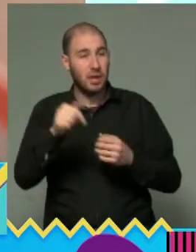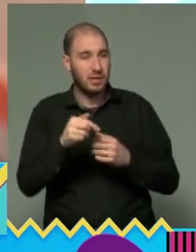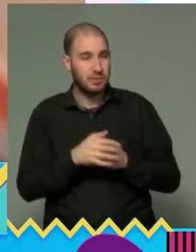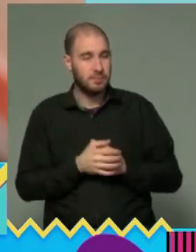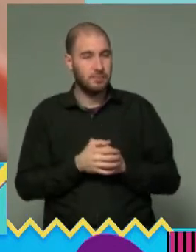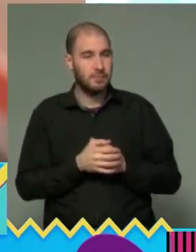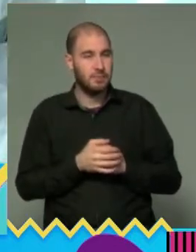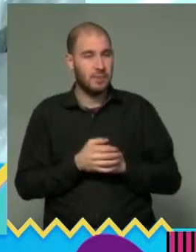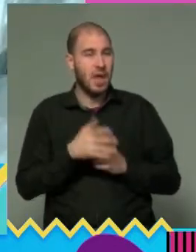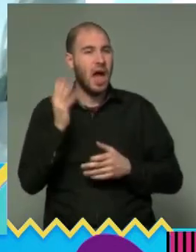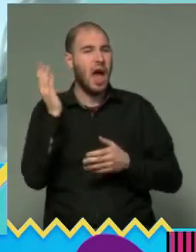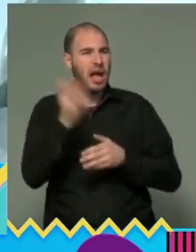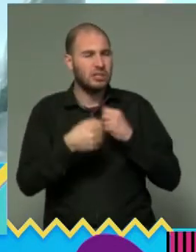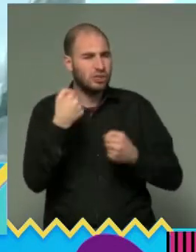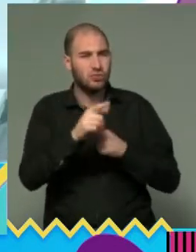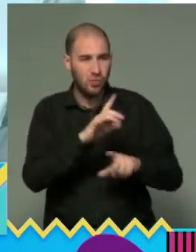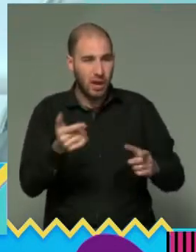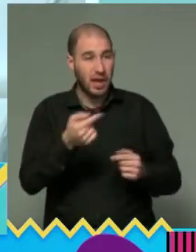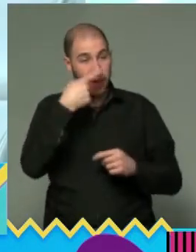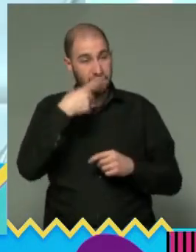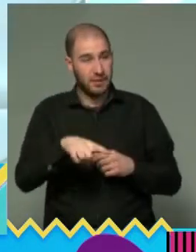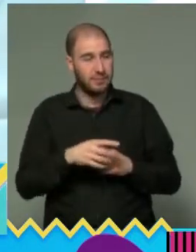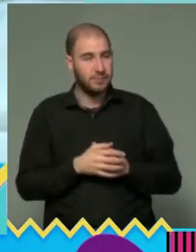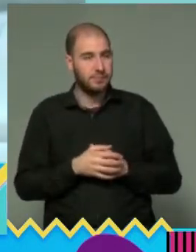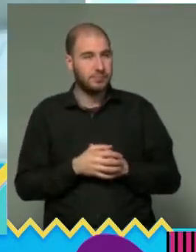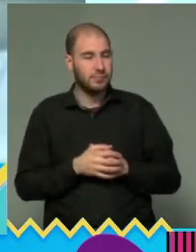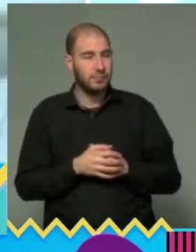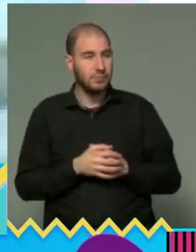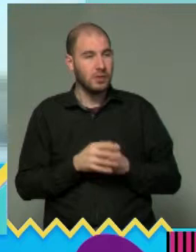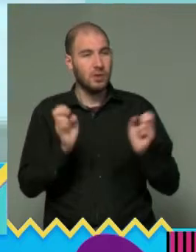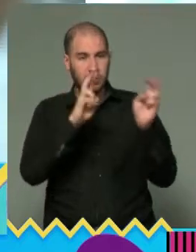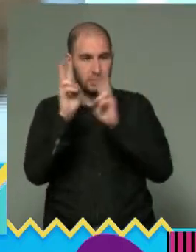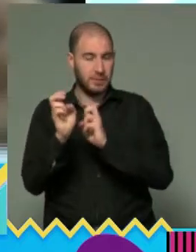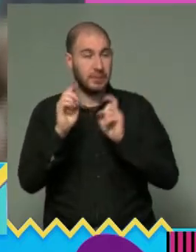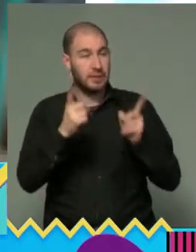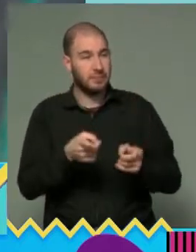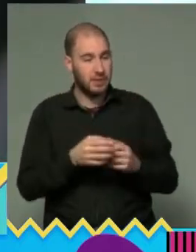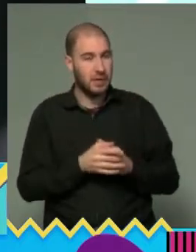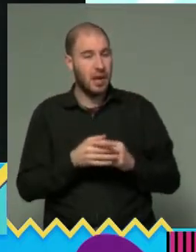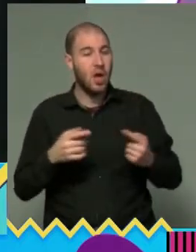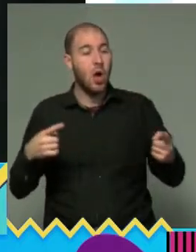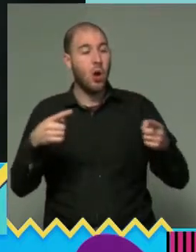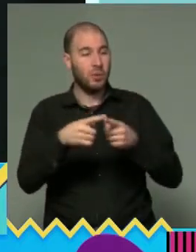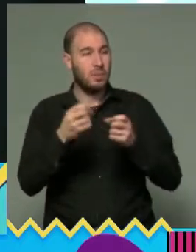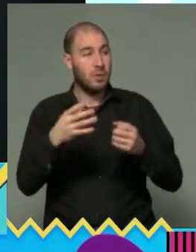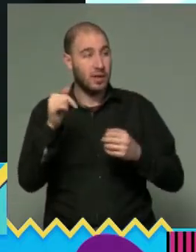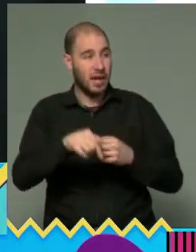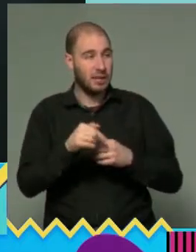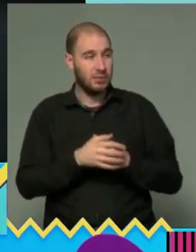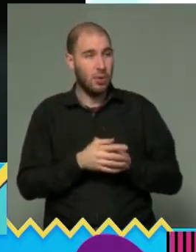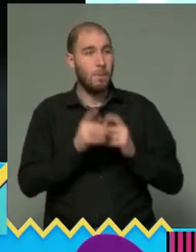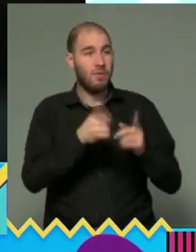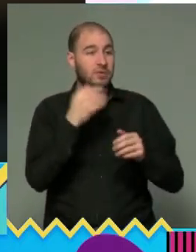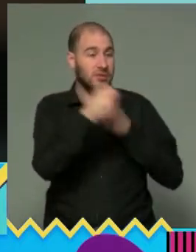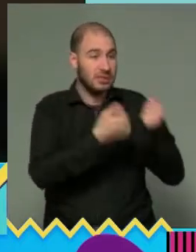tener agresiones físicas. Y finalmente, otro tema que apunta, porque esto ya es cuando el docente ha